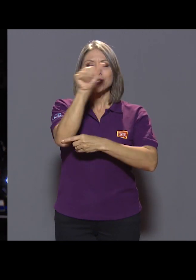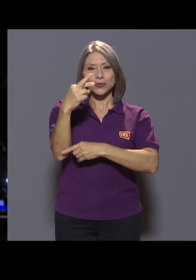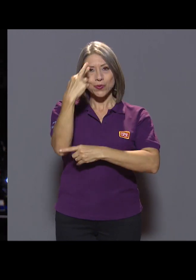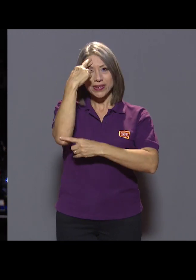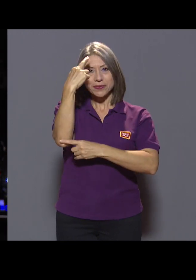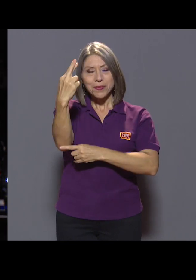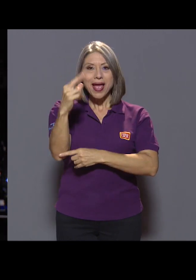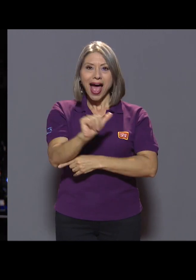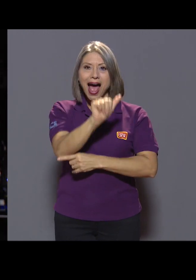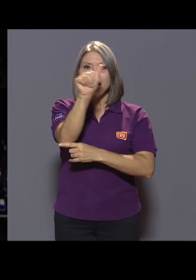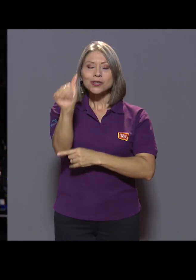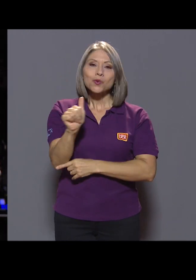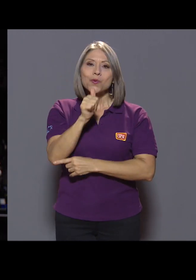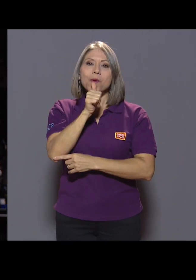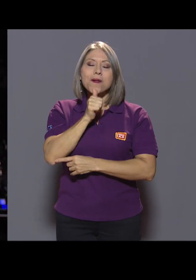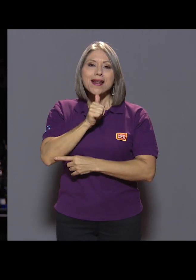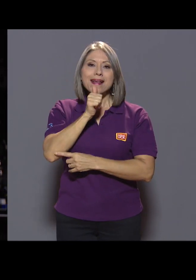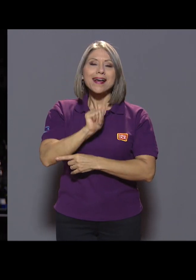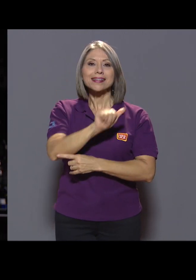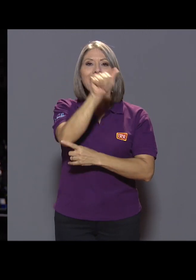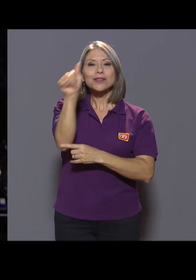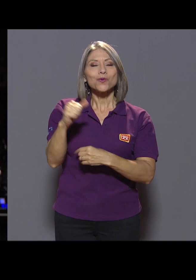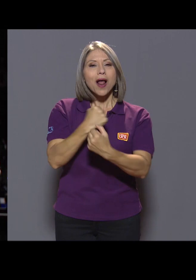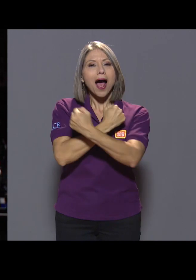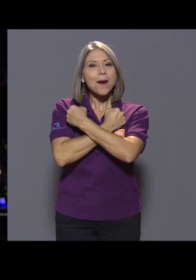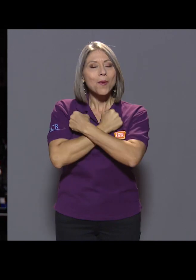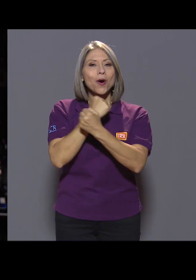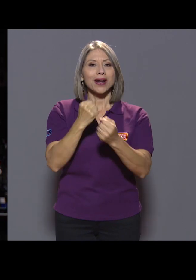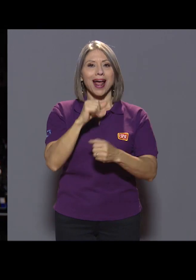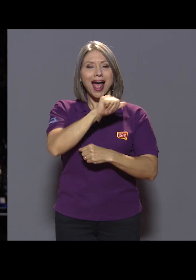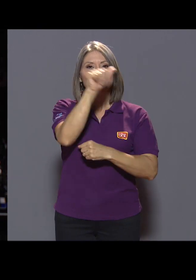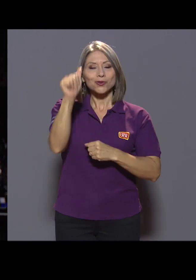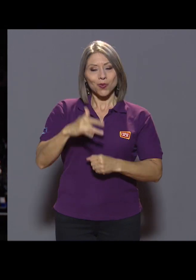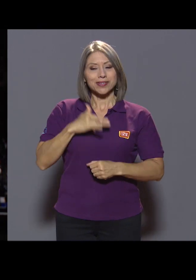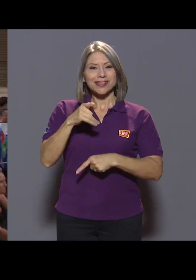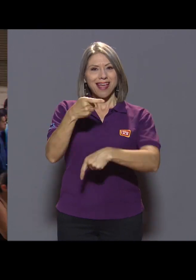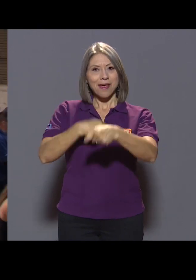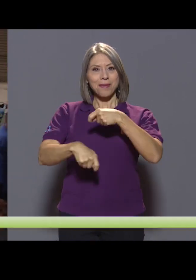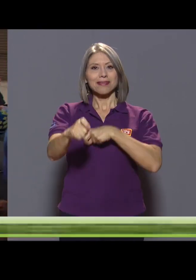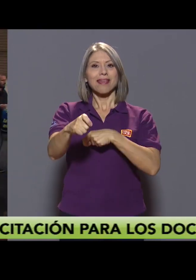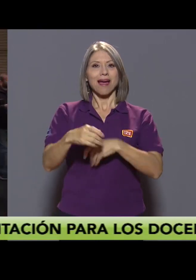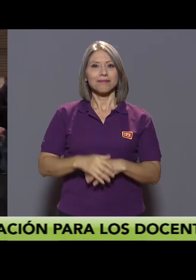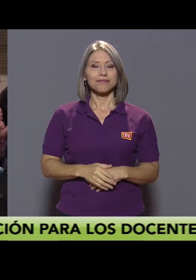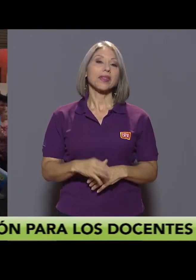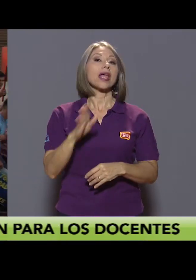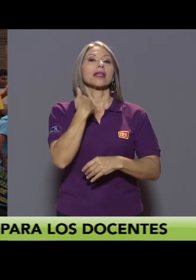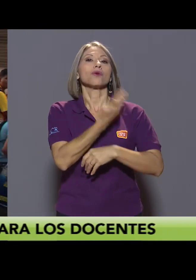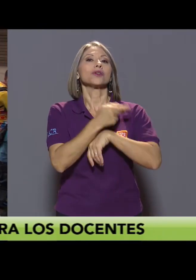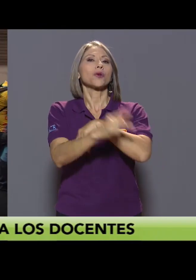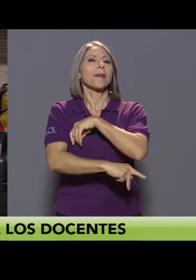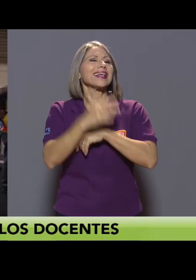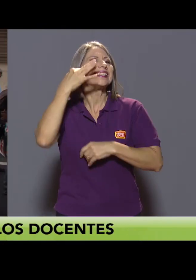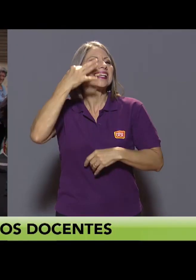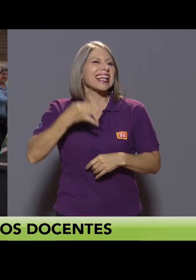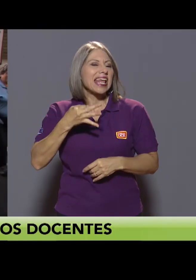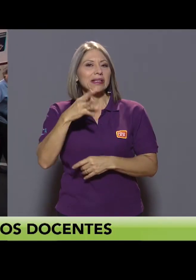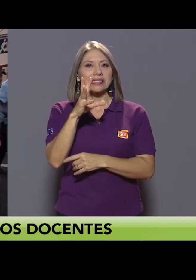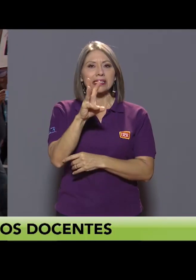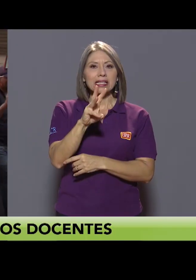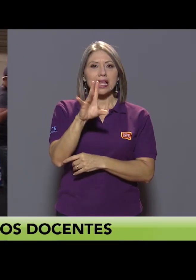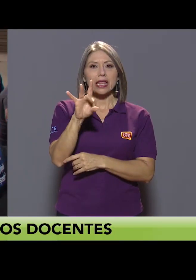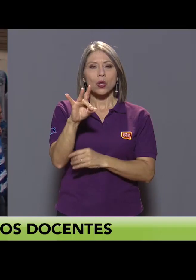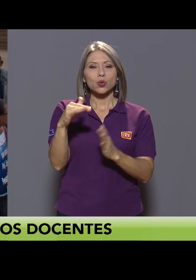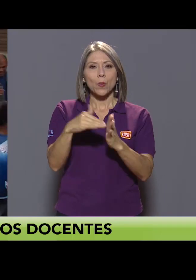azul respeto, azul tolerancia, azul amor y azul empatía. En nuestro país se estima que viven